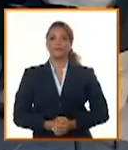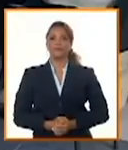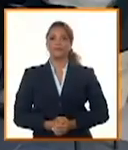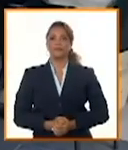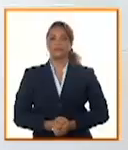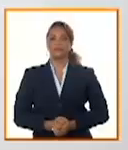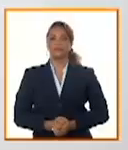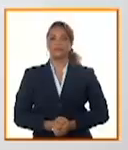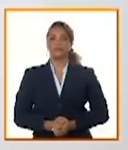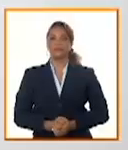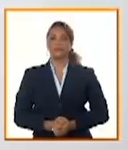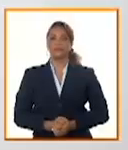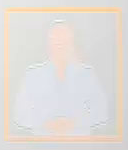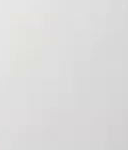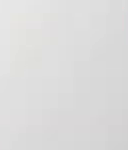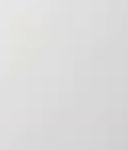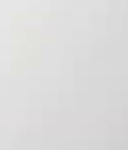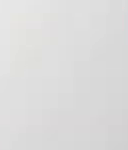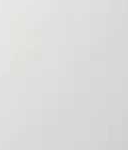redonda